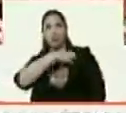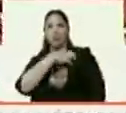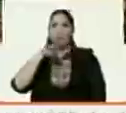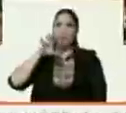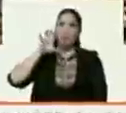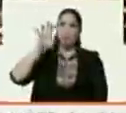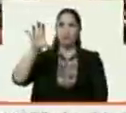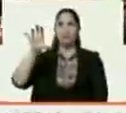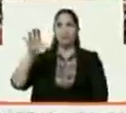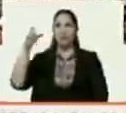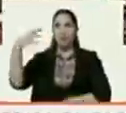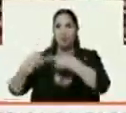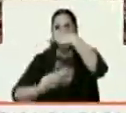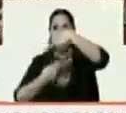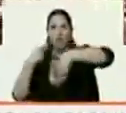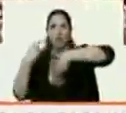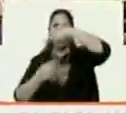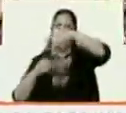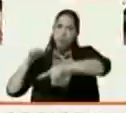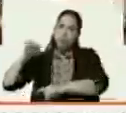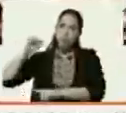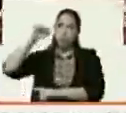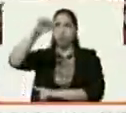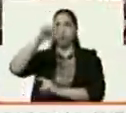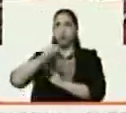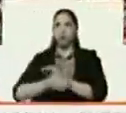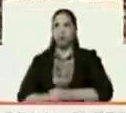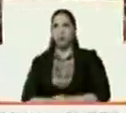¡Saludo solidario!